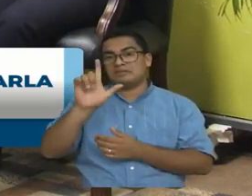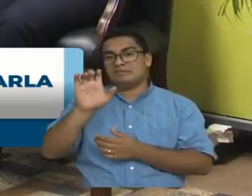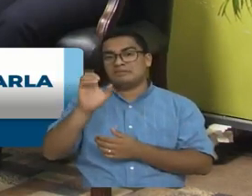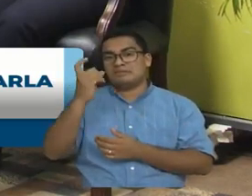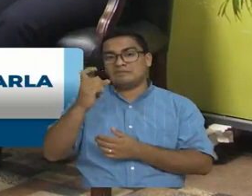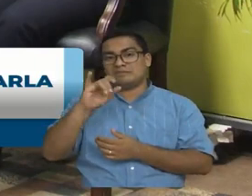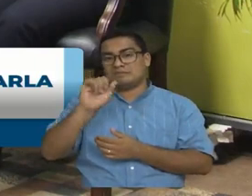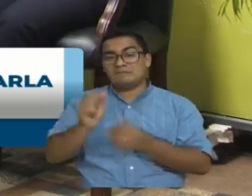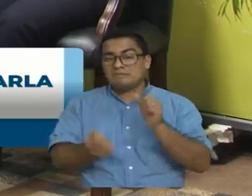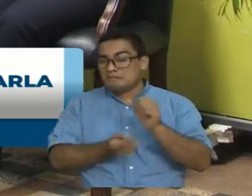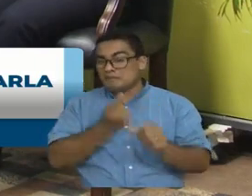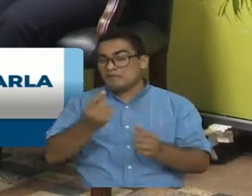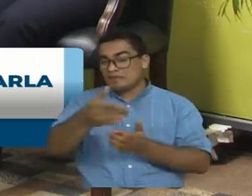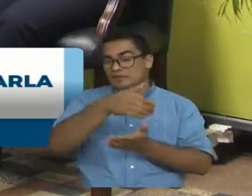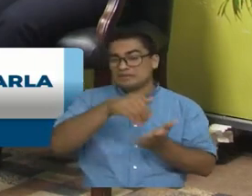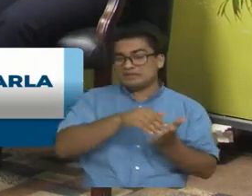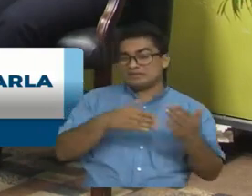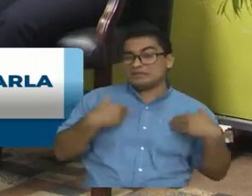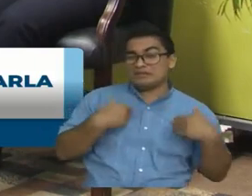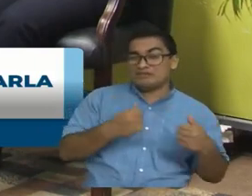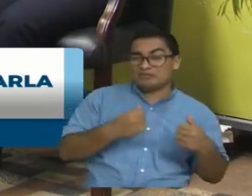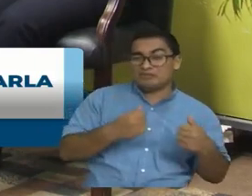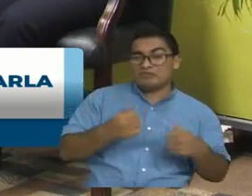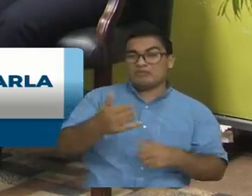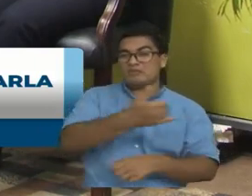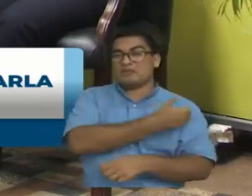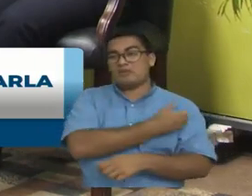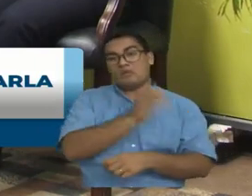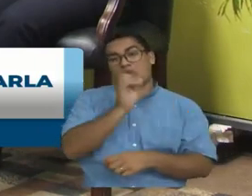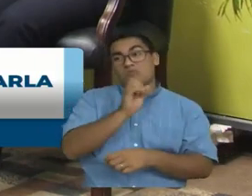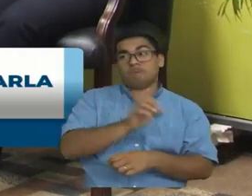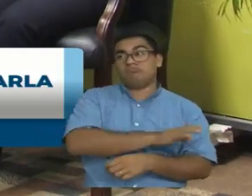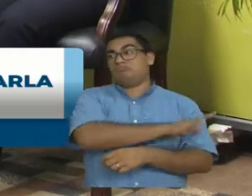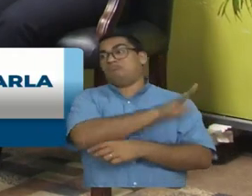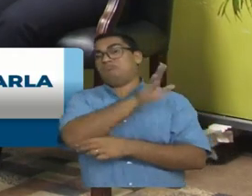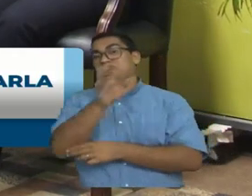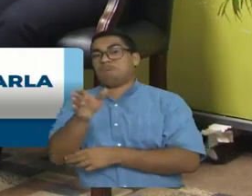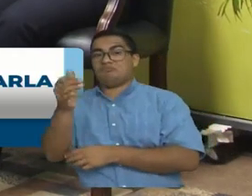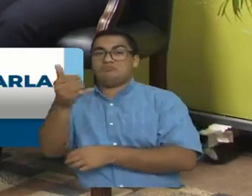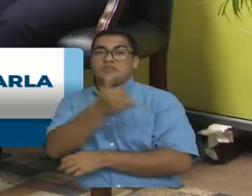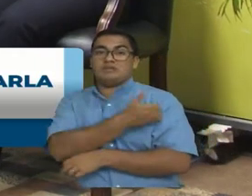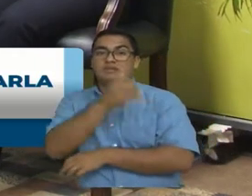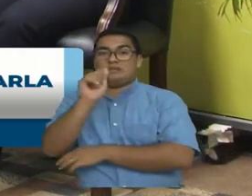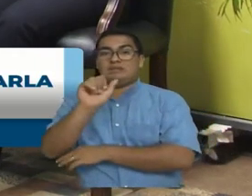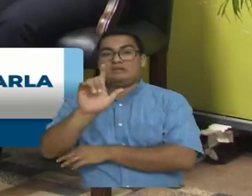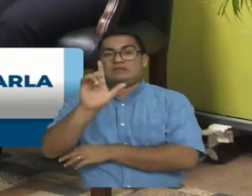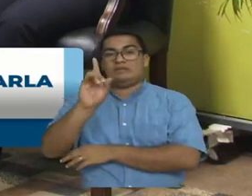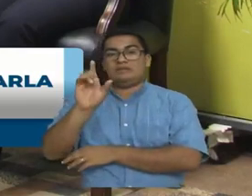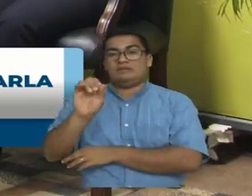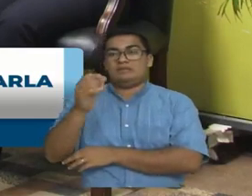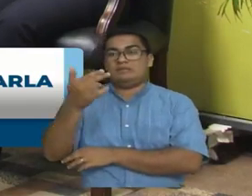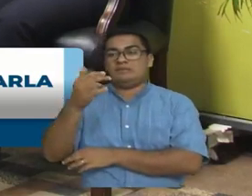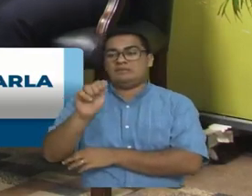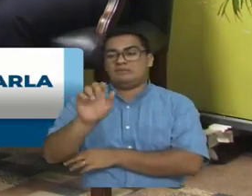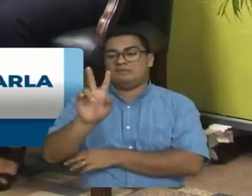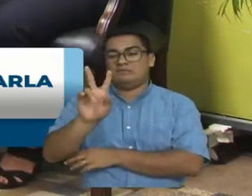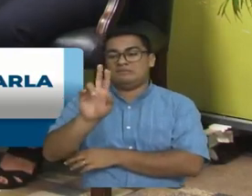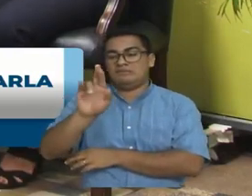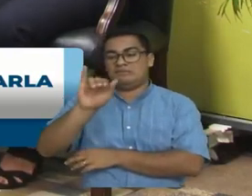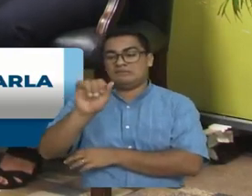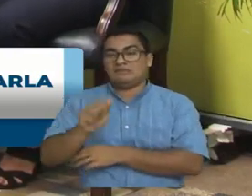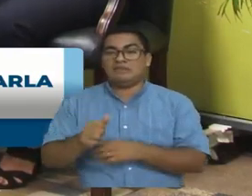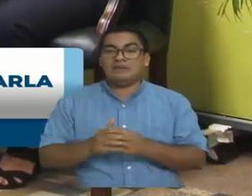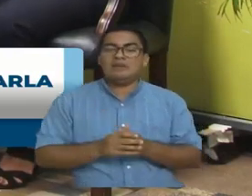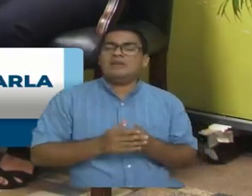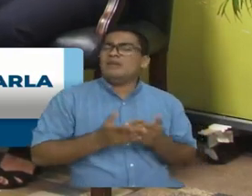al centro de salud, van a un hospital, o directamente bien se pueden ir al Centro de Rehabilitación Aldo Chavarría. ¿Cómo es cómo